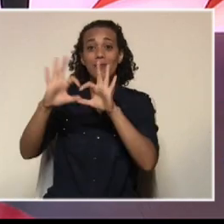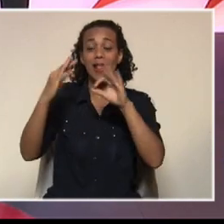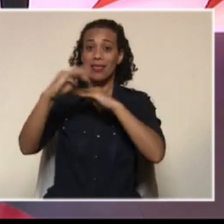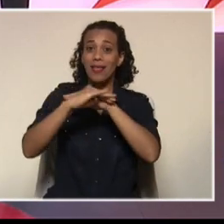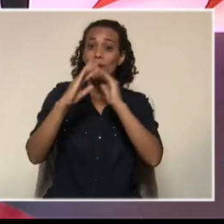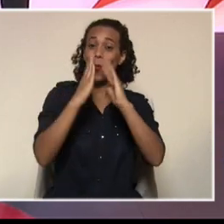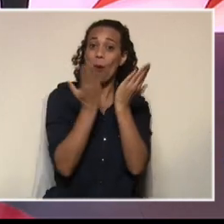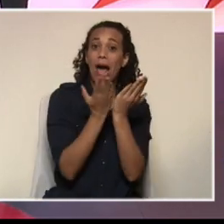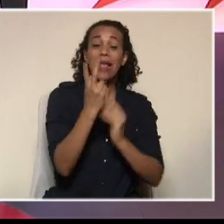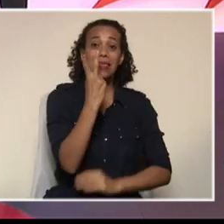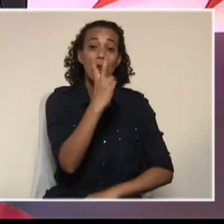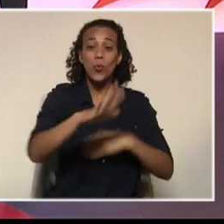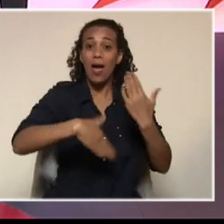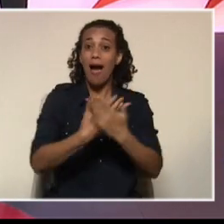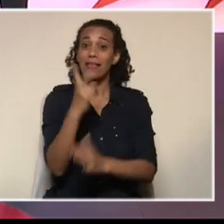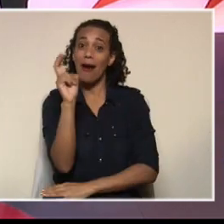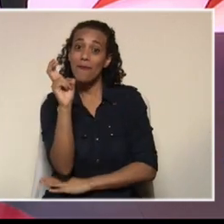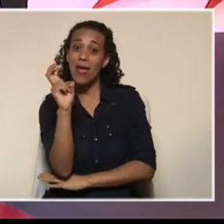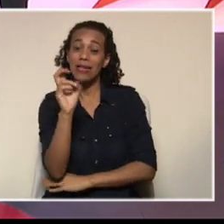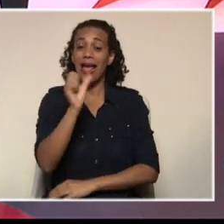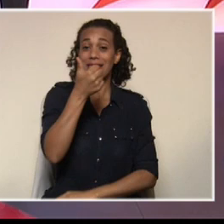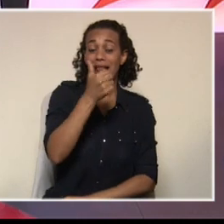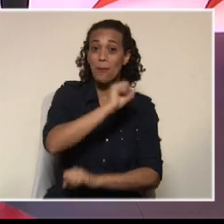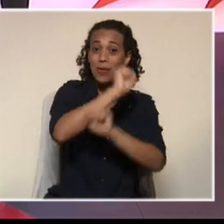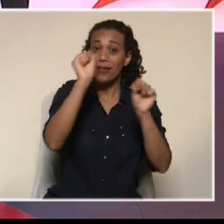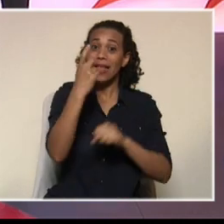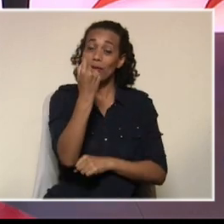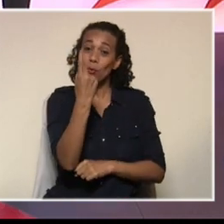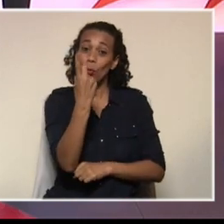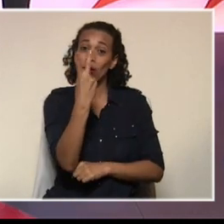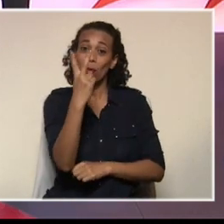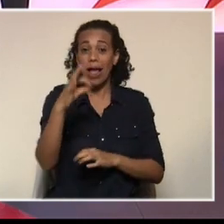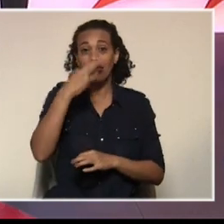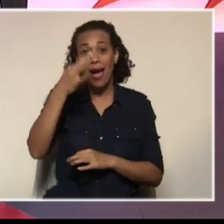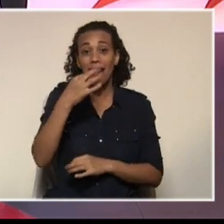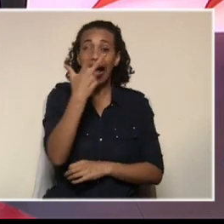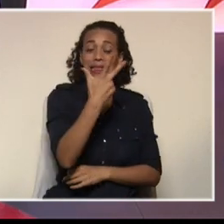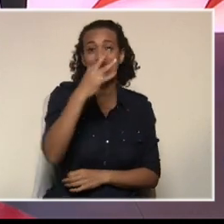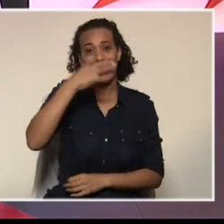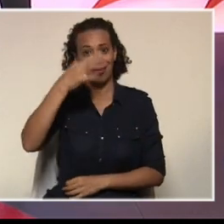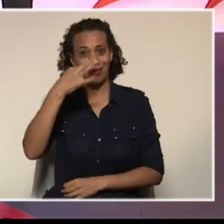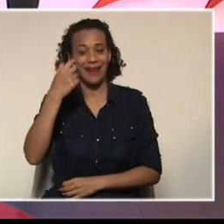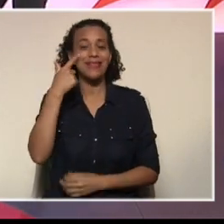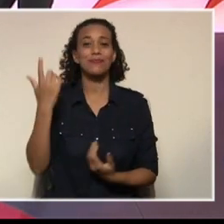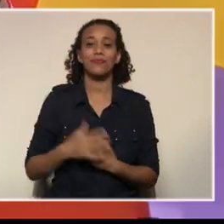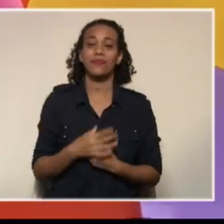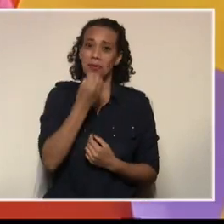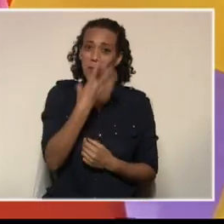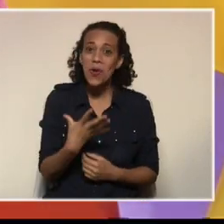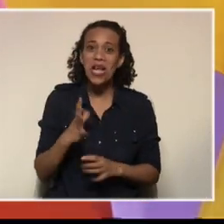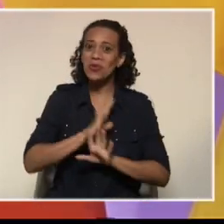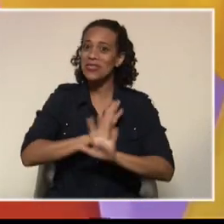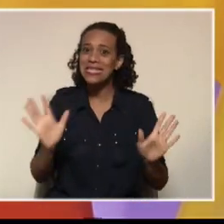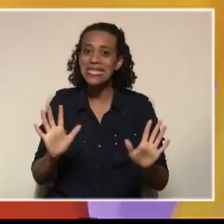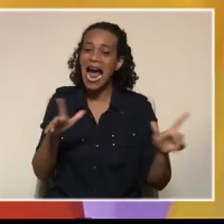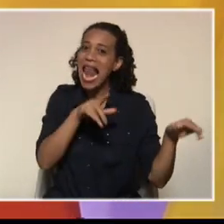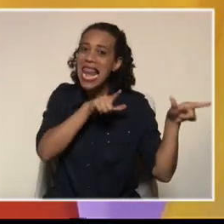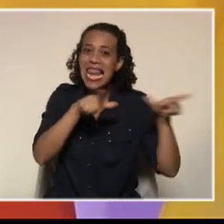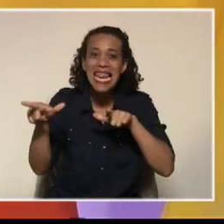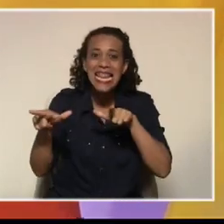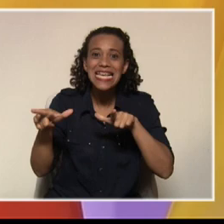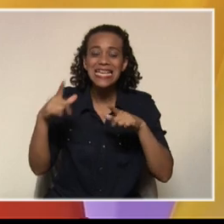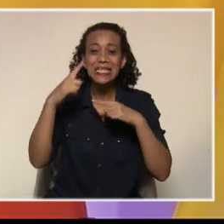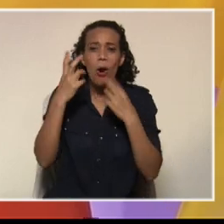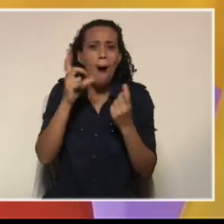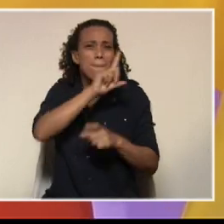de lunes a viernes de 10 de la mañana a 11 de la mañana y de 2 de la tarde a 3 de la tarde. Y bueno, yo creo que todos en casa se